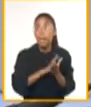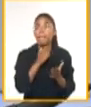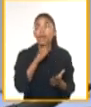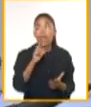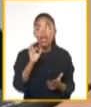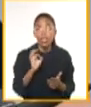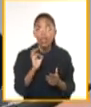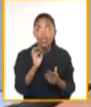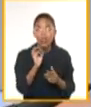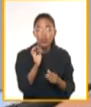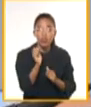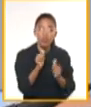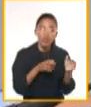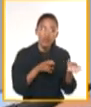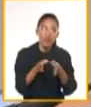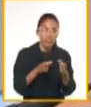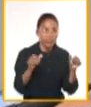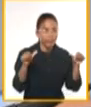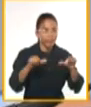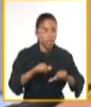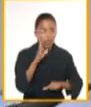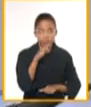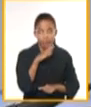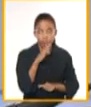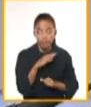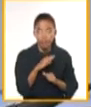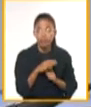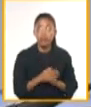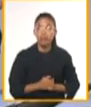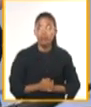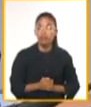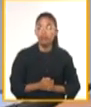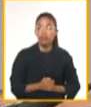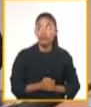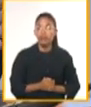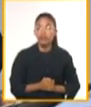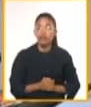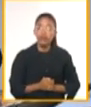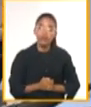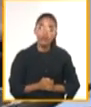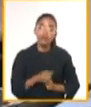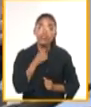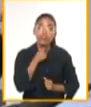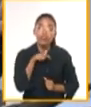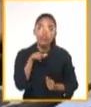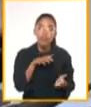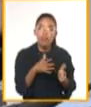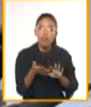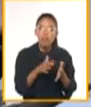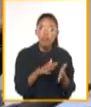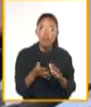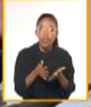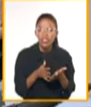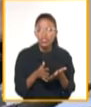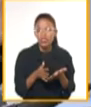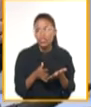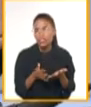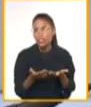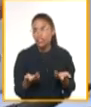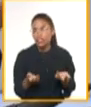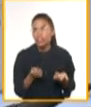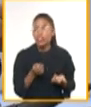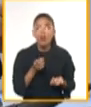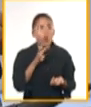respaldo para poder aislar inmediatamente la falla. Esto ocurre más o menos en unos